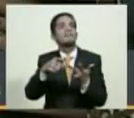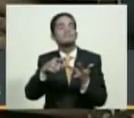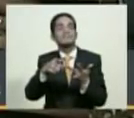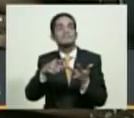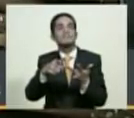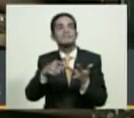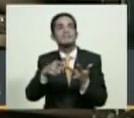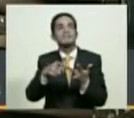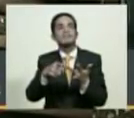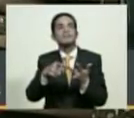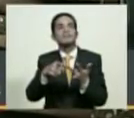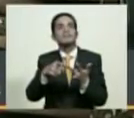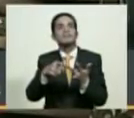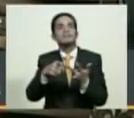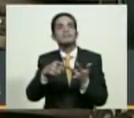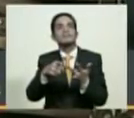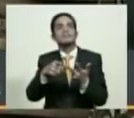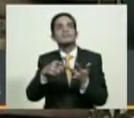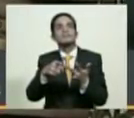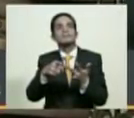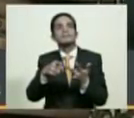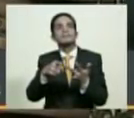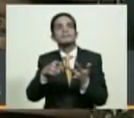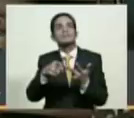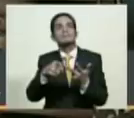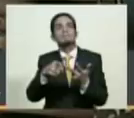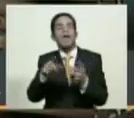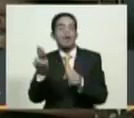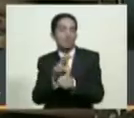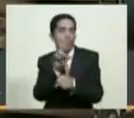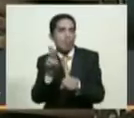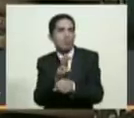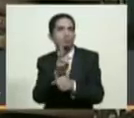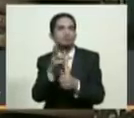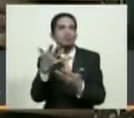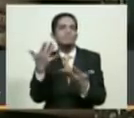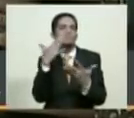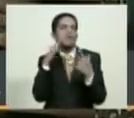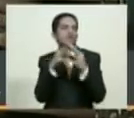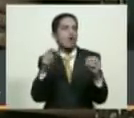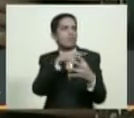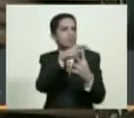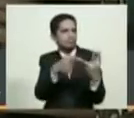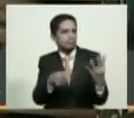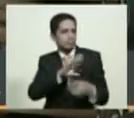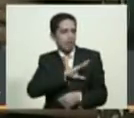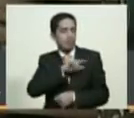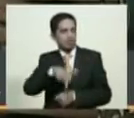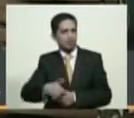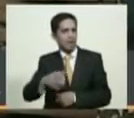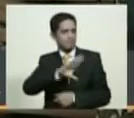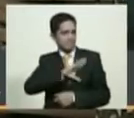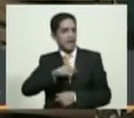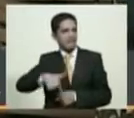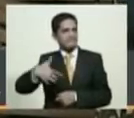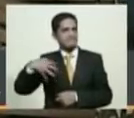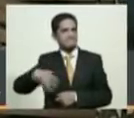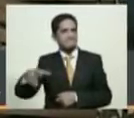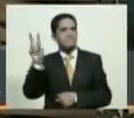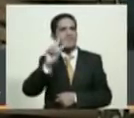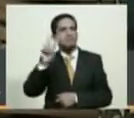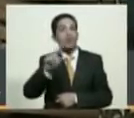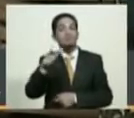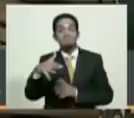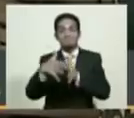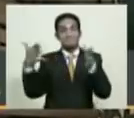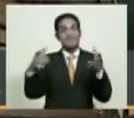más allá del derroche, sino el uso y la optimización de todos los recursos que tenemos en el país? Creo que ha sido un gran